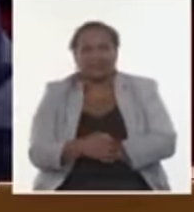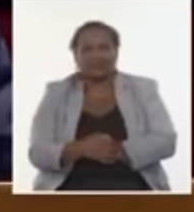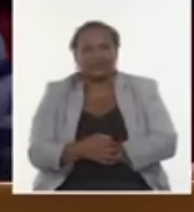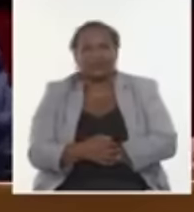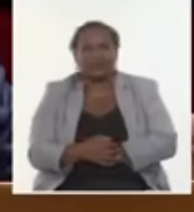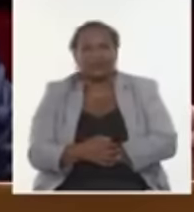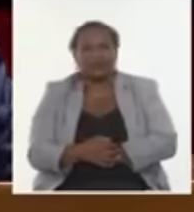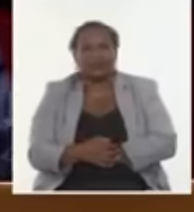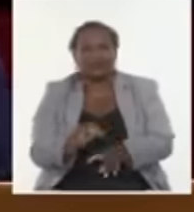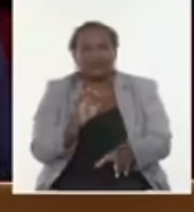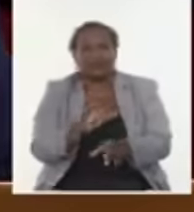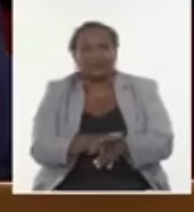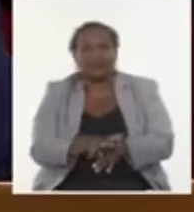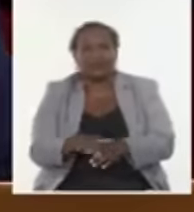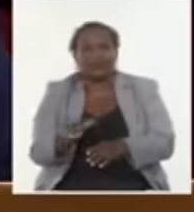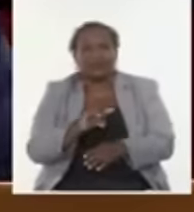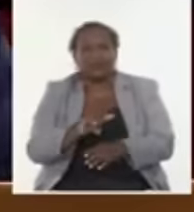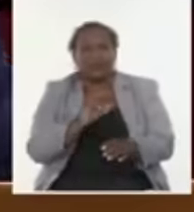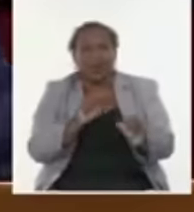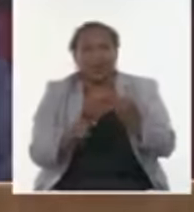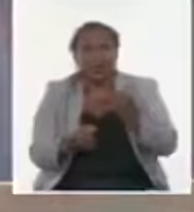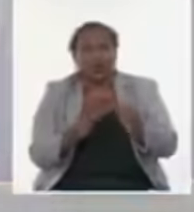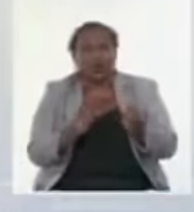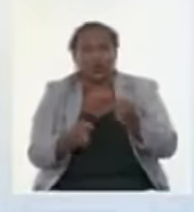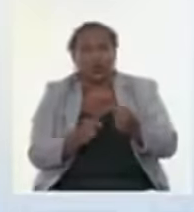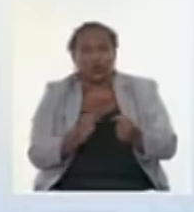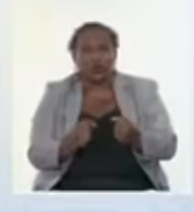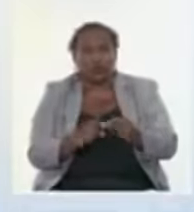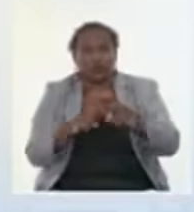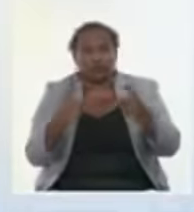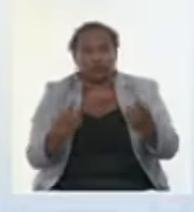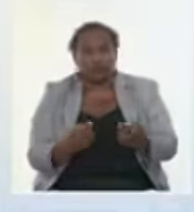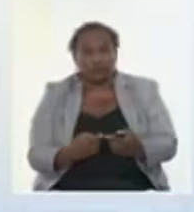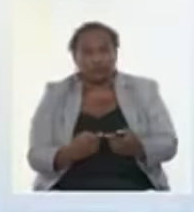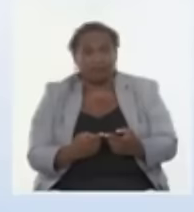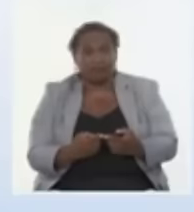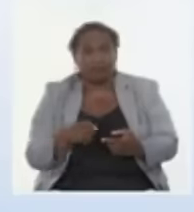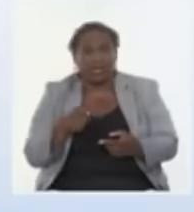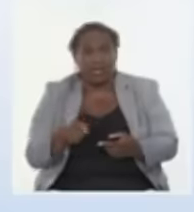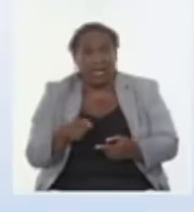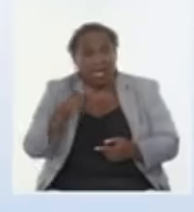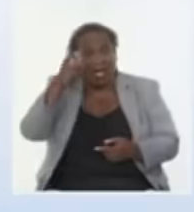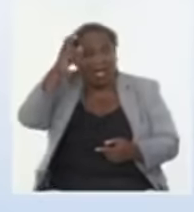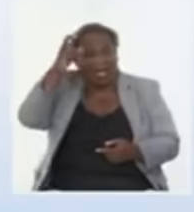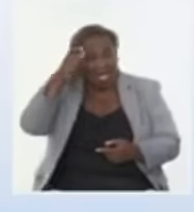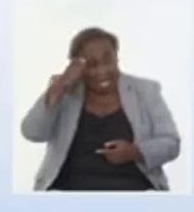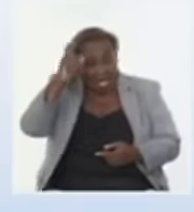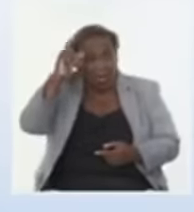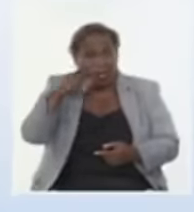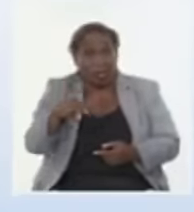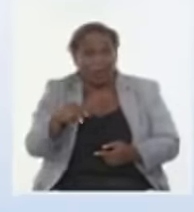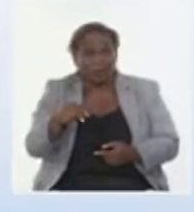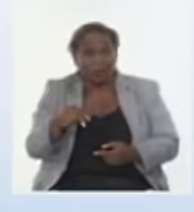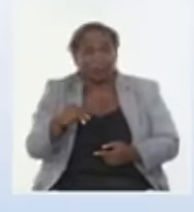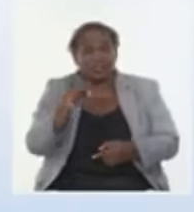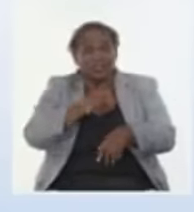Se inició también el control integral a la existencia de ganado mayor en Cuba. En su